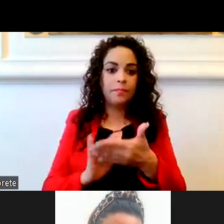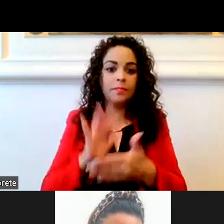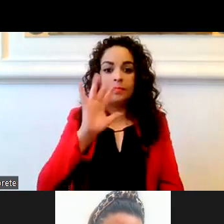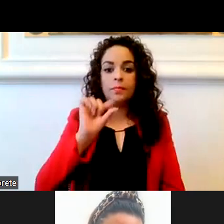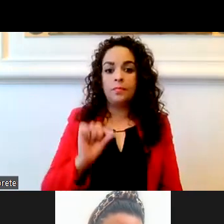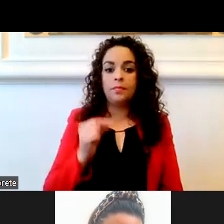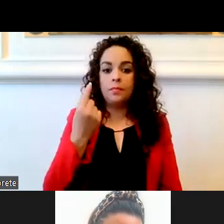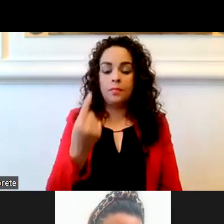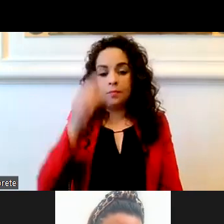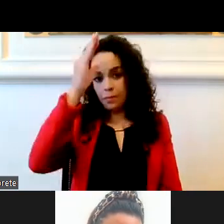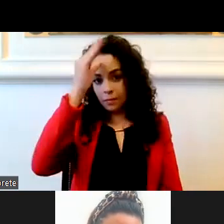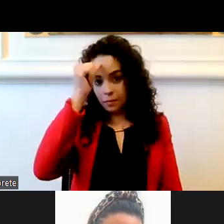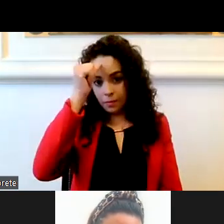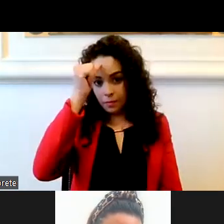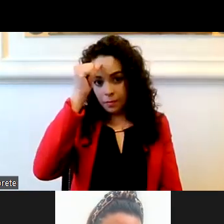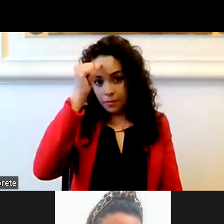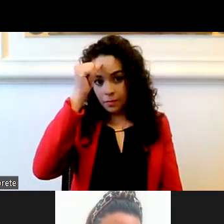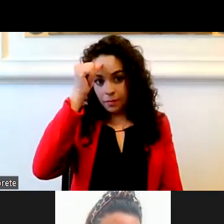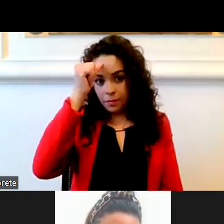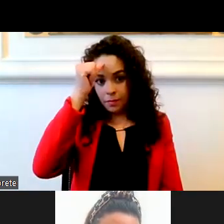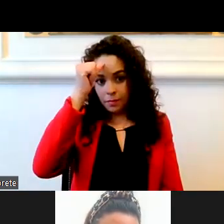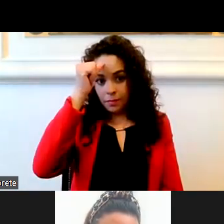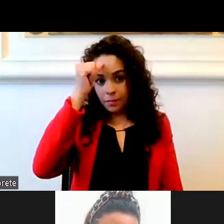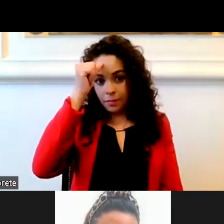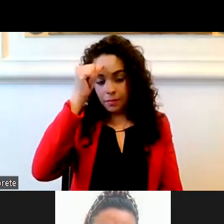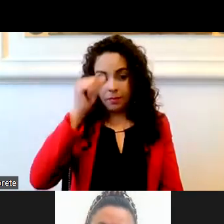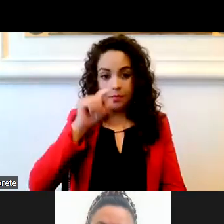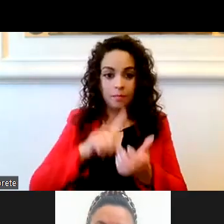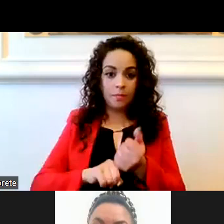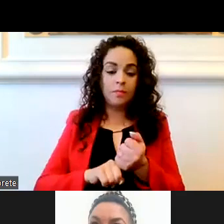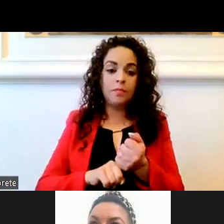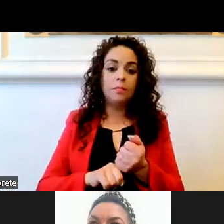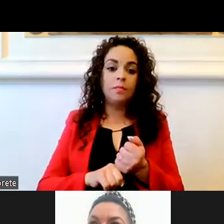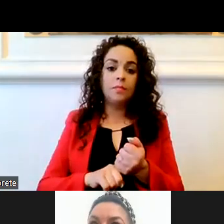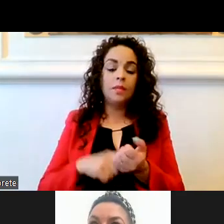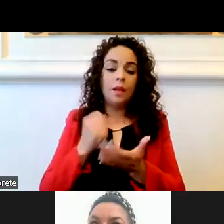acuerdo, que será materia de discusión y en su caso aprobación.